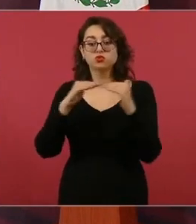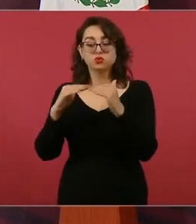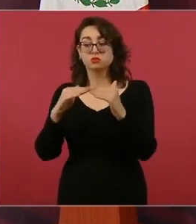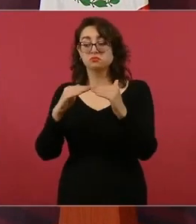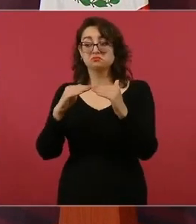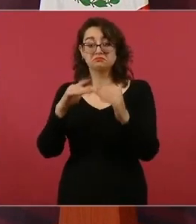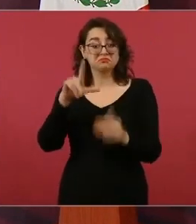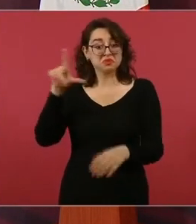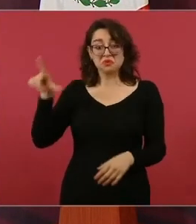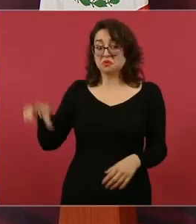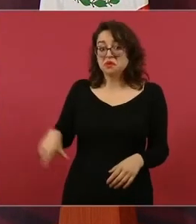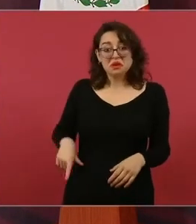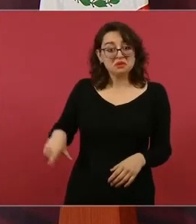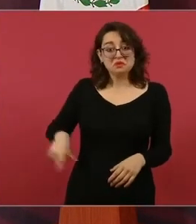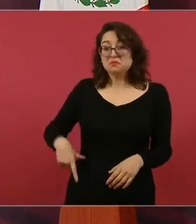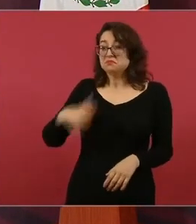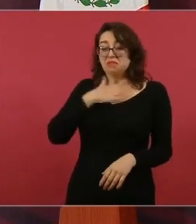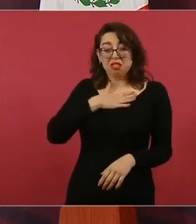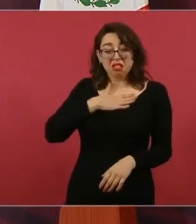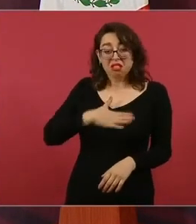Eso era.